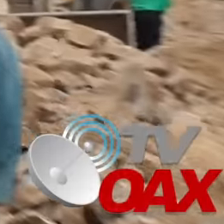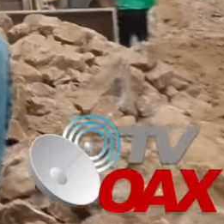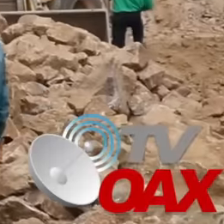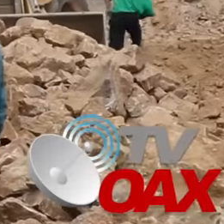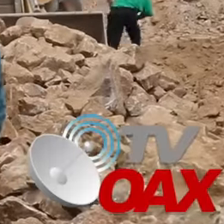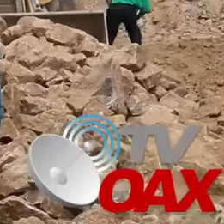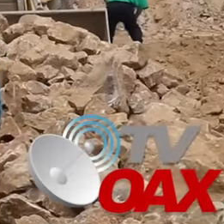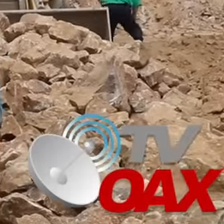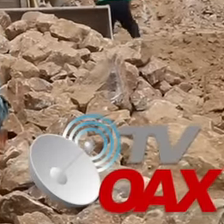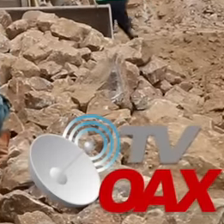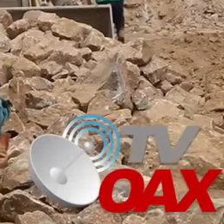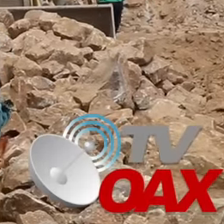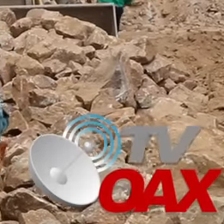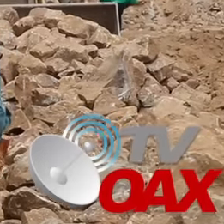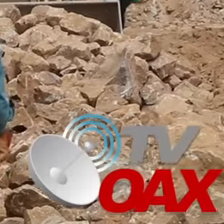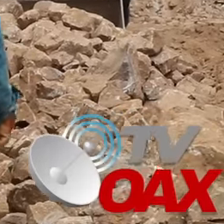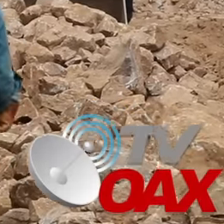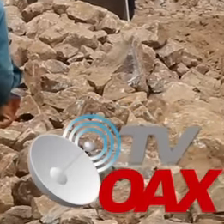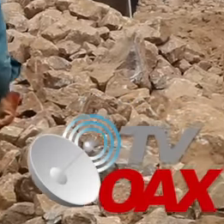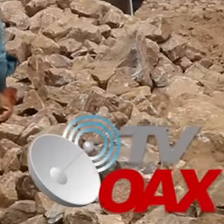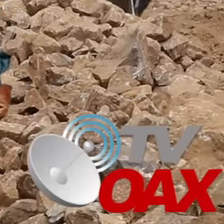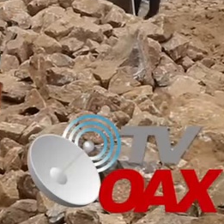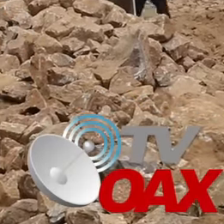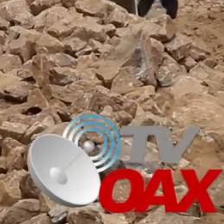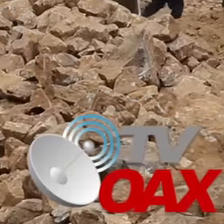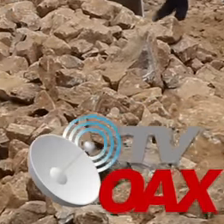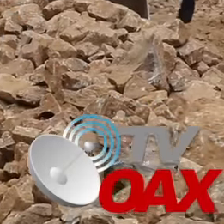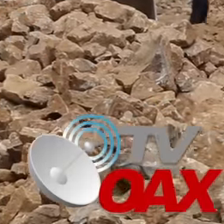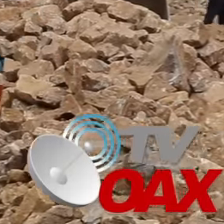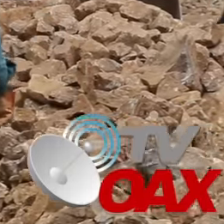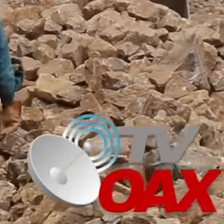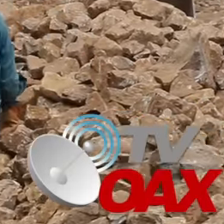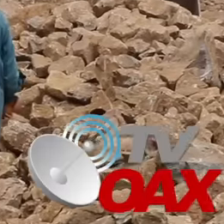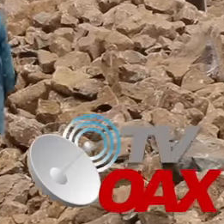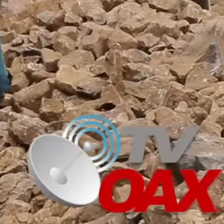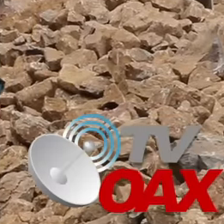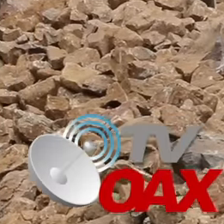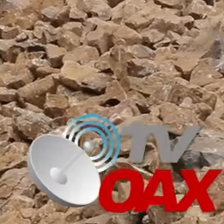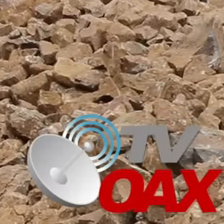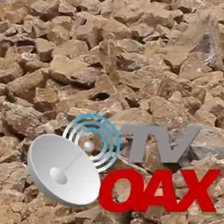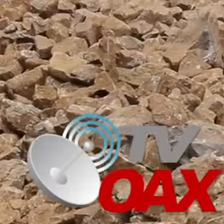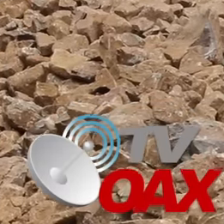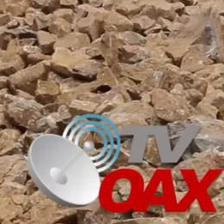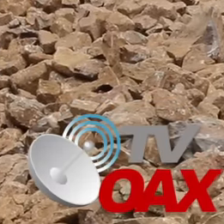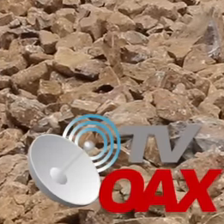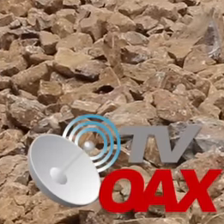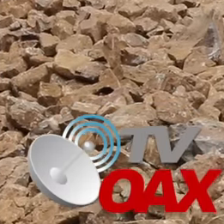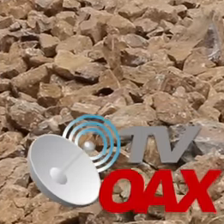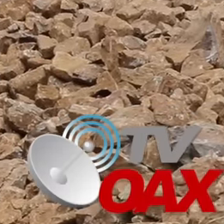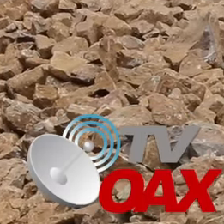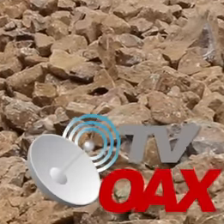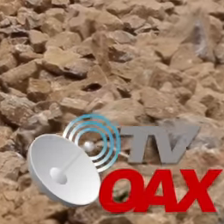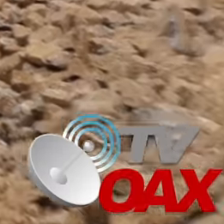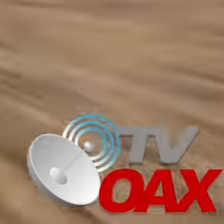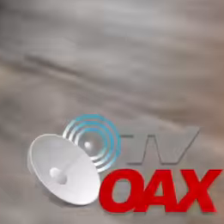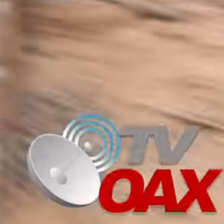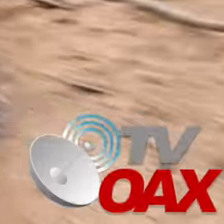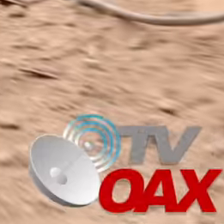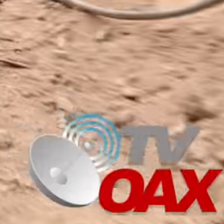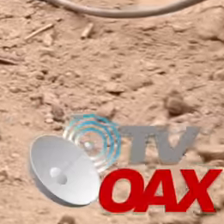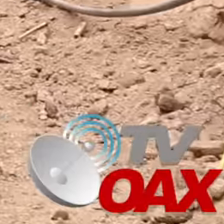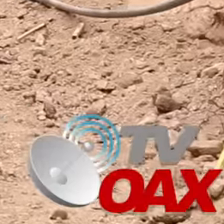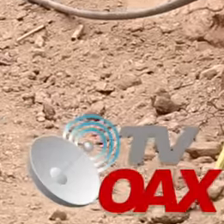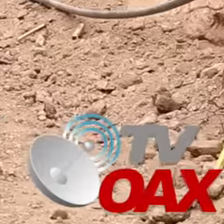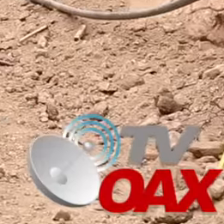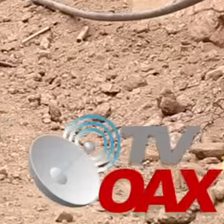caminos. Este proyecto ha sido bien recibido en el estado de Oaxaca y ha tenido un éxito brillante,